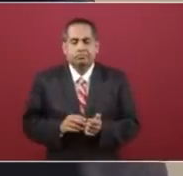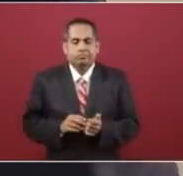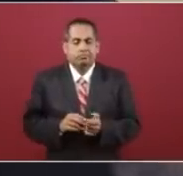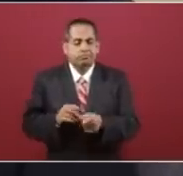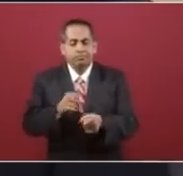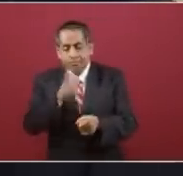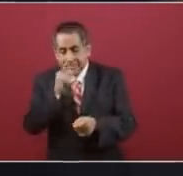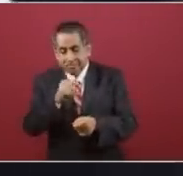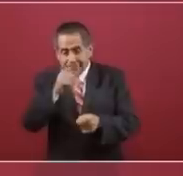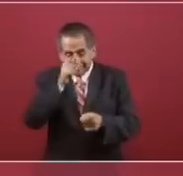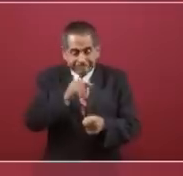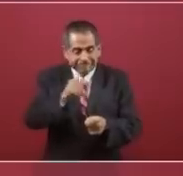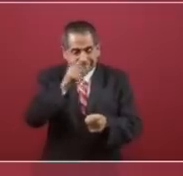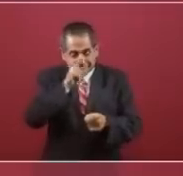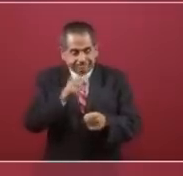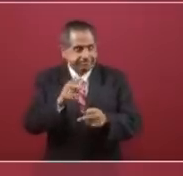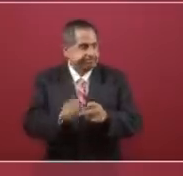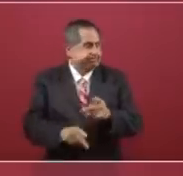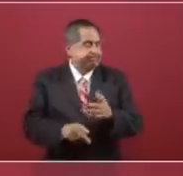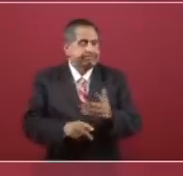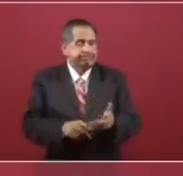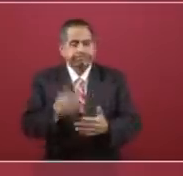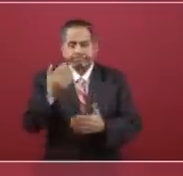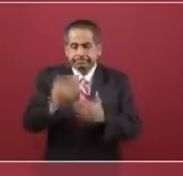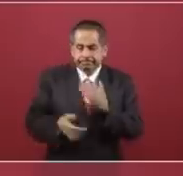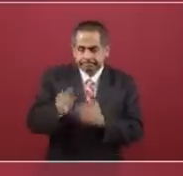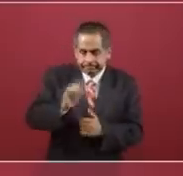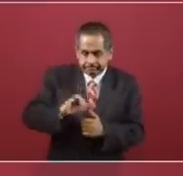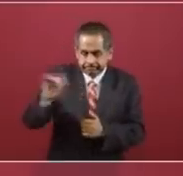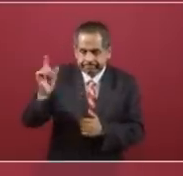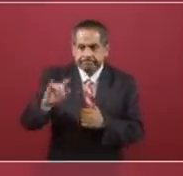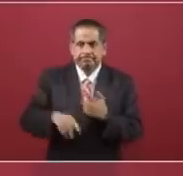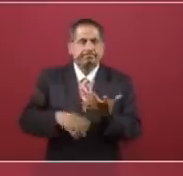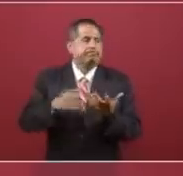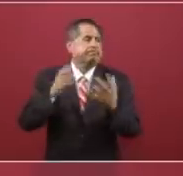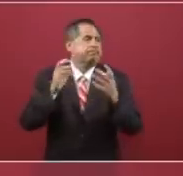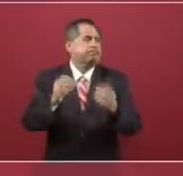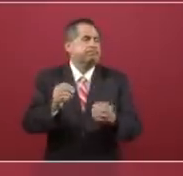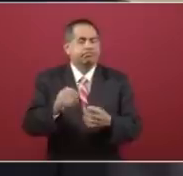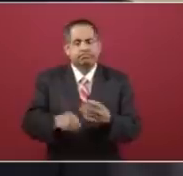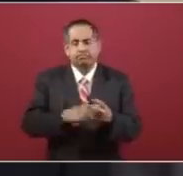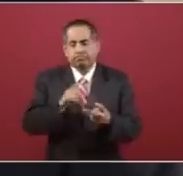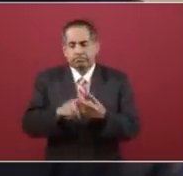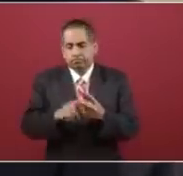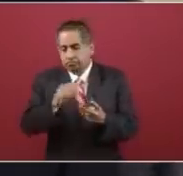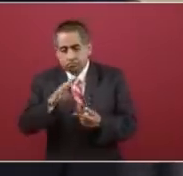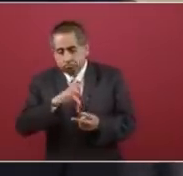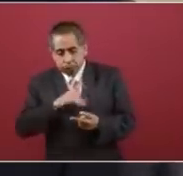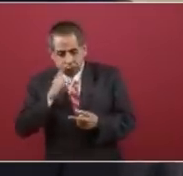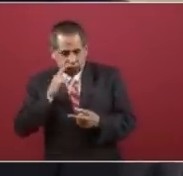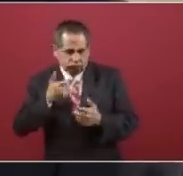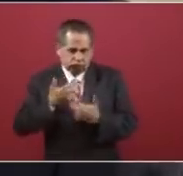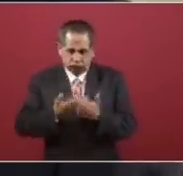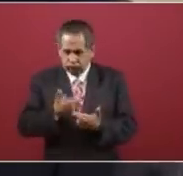capacidad eh profesional que no tengan capacidad